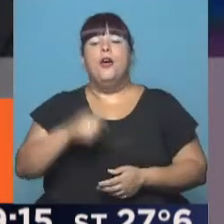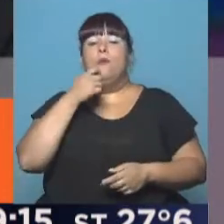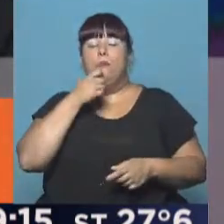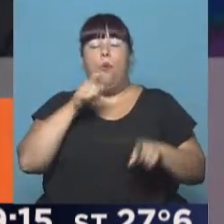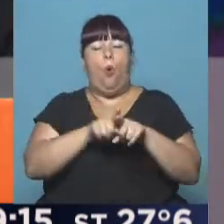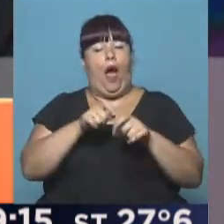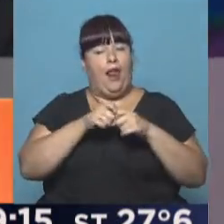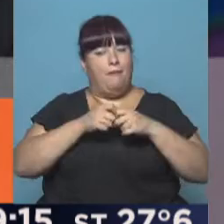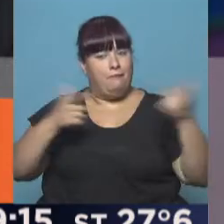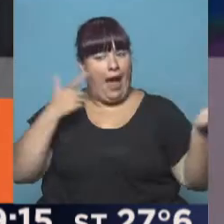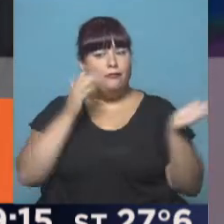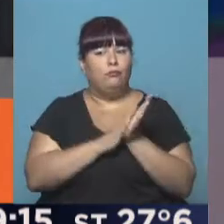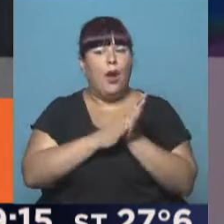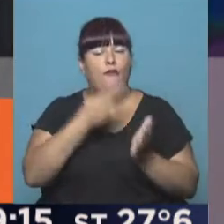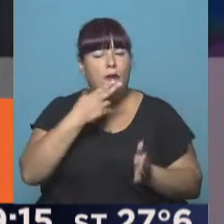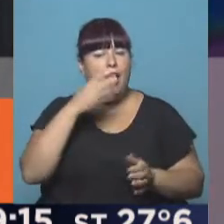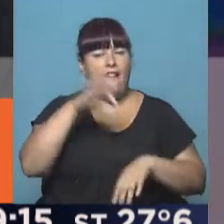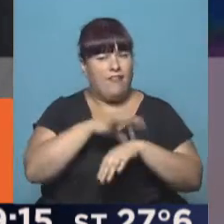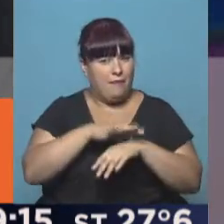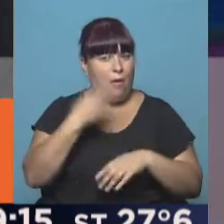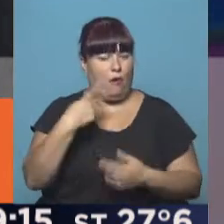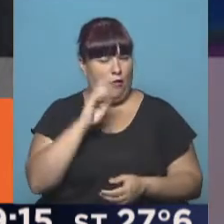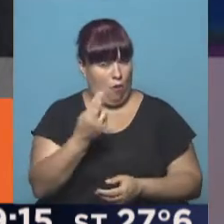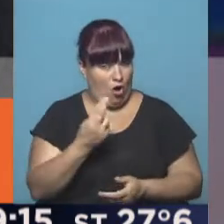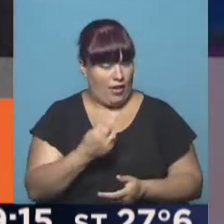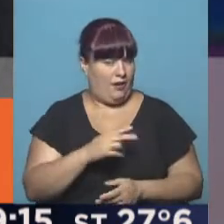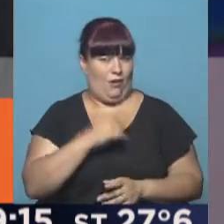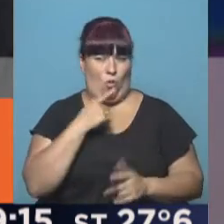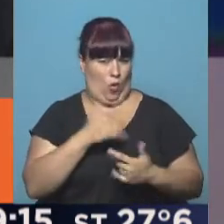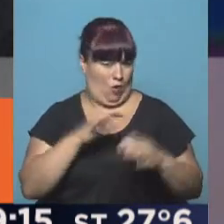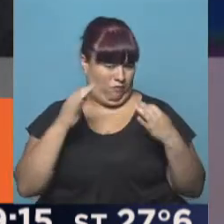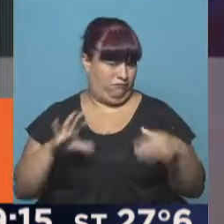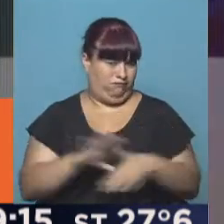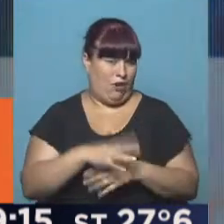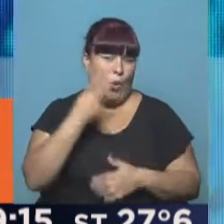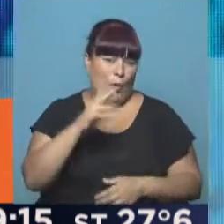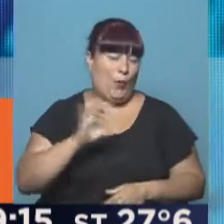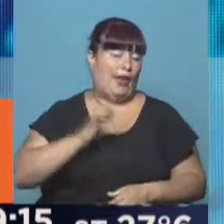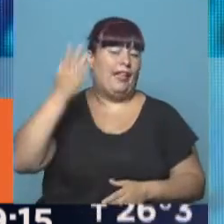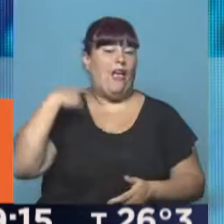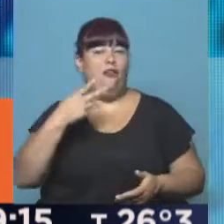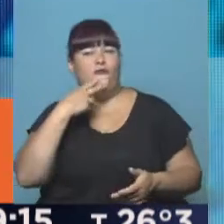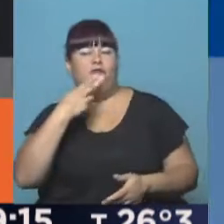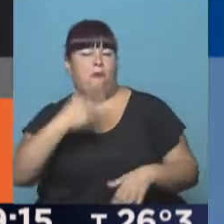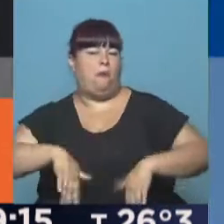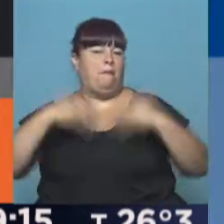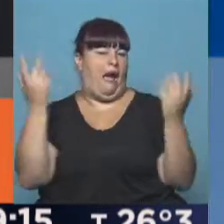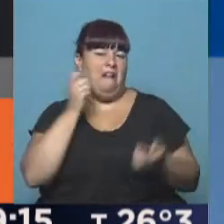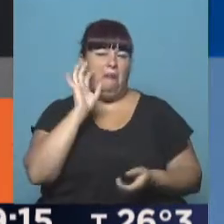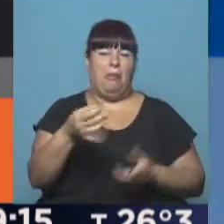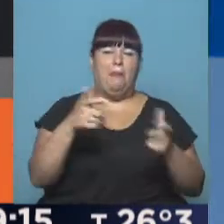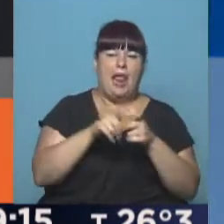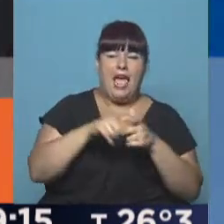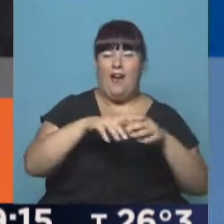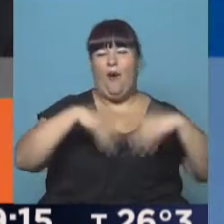como cada vez está más demostrado que el tabaquismo es una enfermedad que mata, y ya no hay dudas de esto, algo que hace 20 años se veía fumar con muchísima facilidad en las